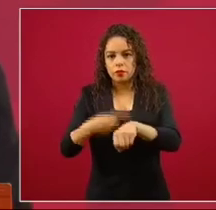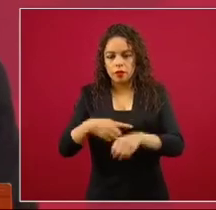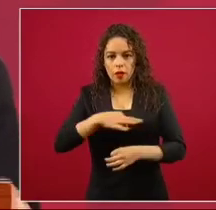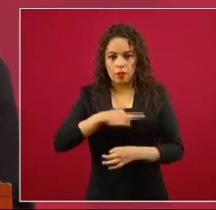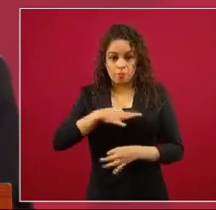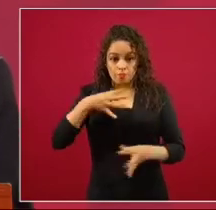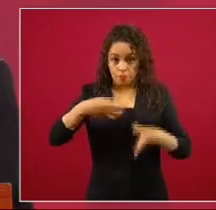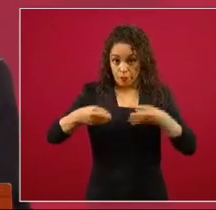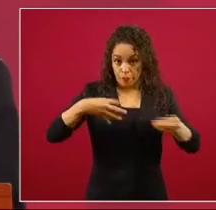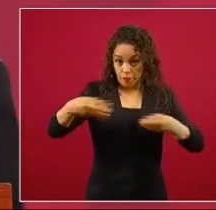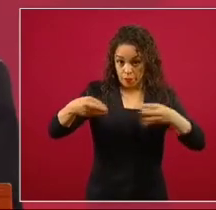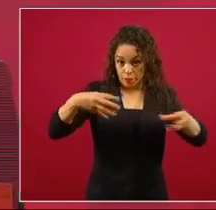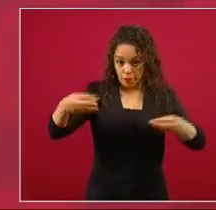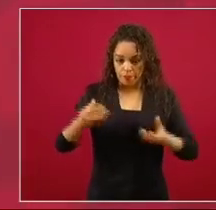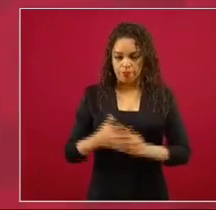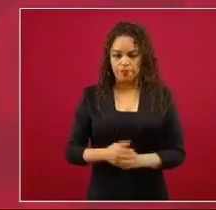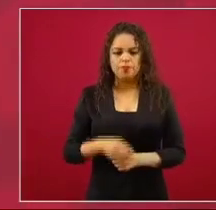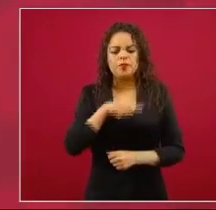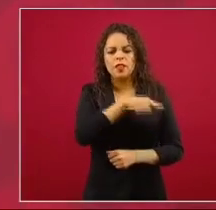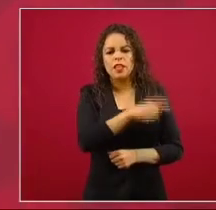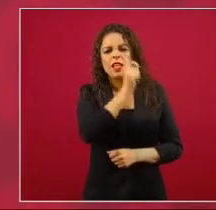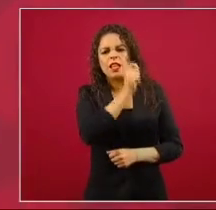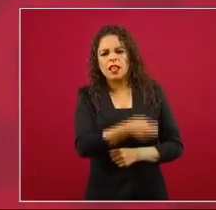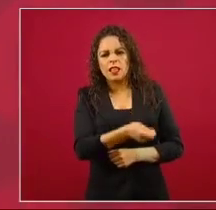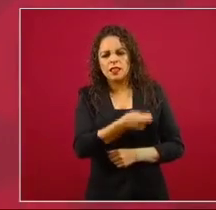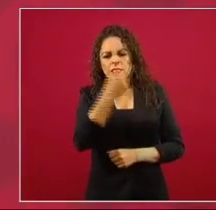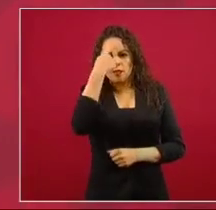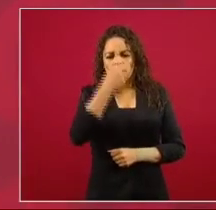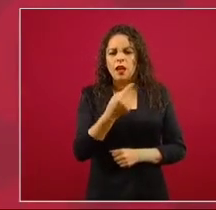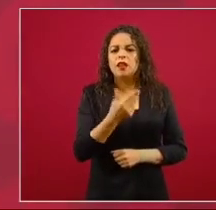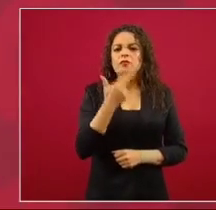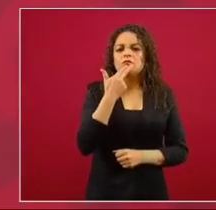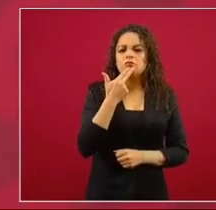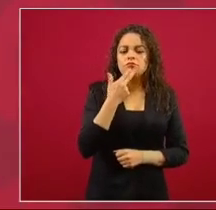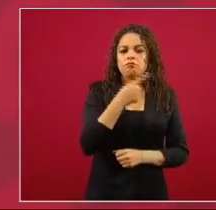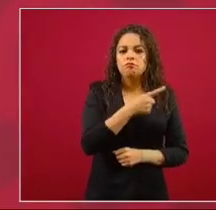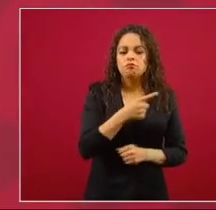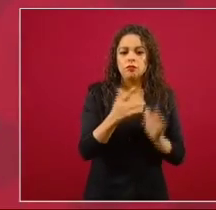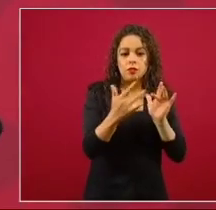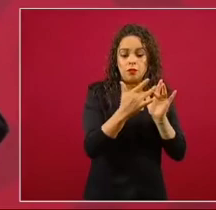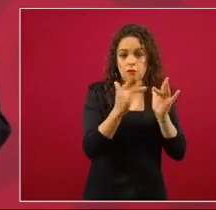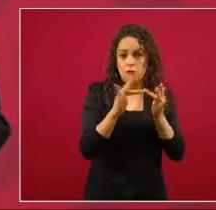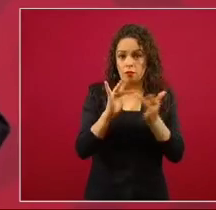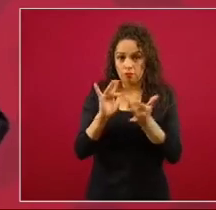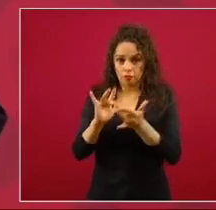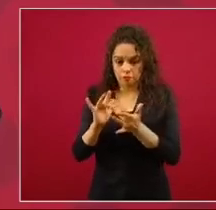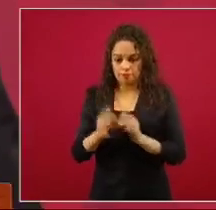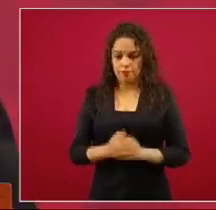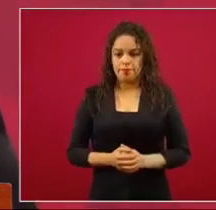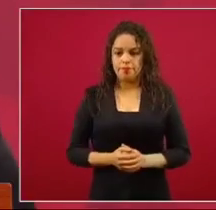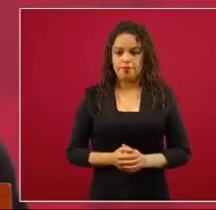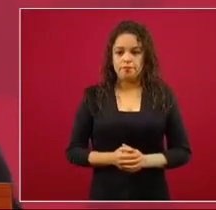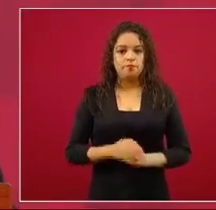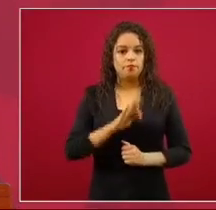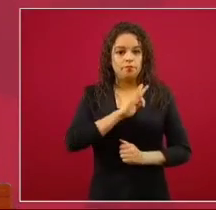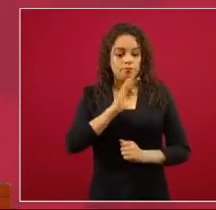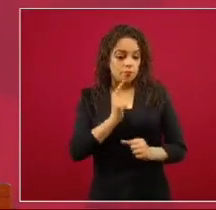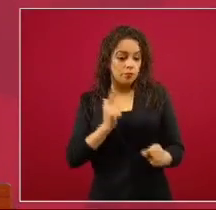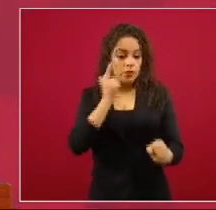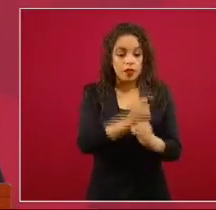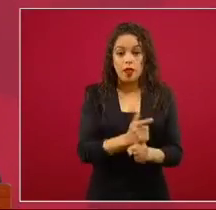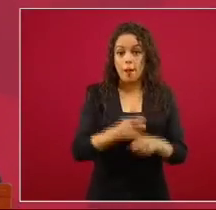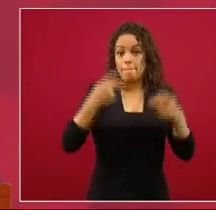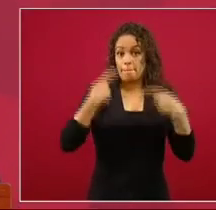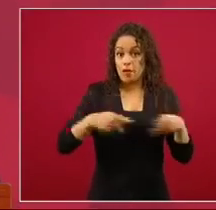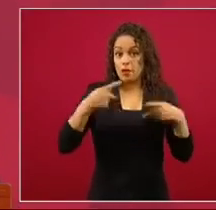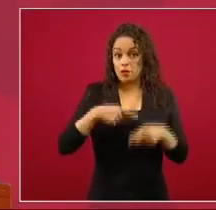de interés epidémico. ¿En qué consiste esta contención basada en contactos y casos? En identificar a las personas